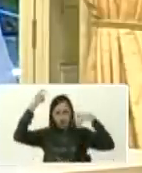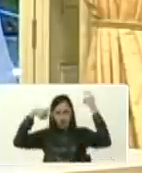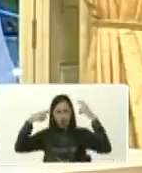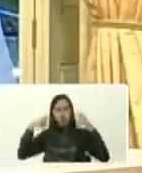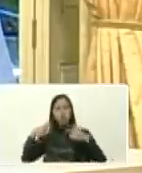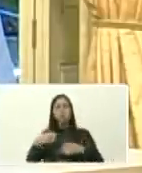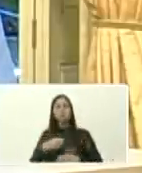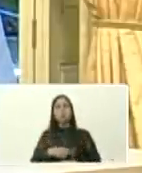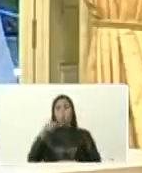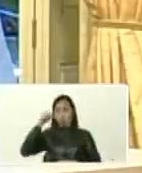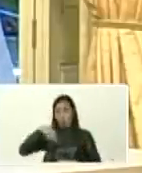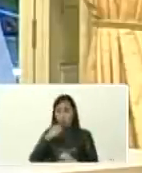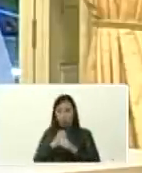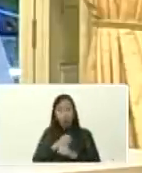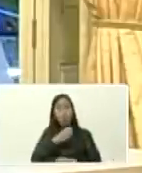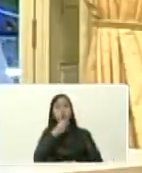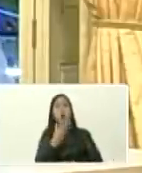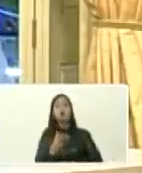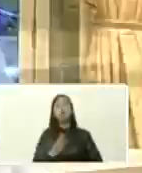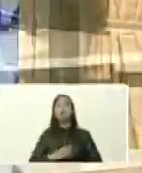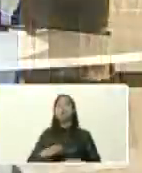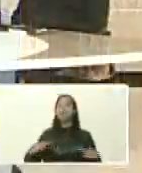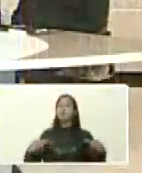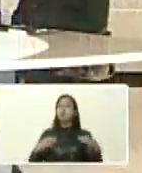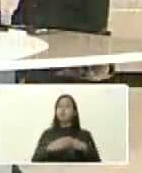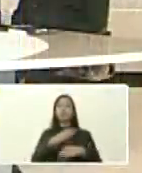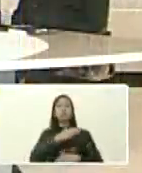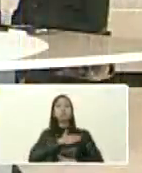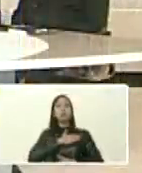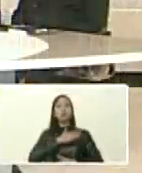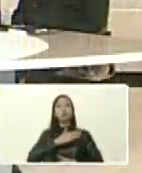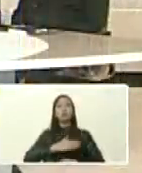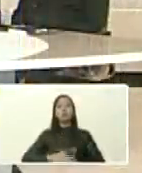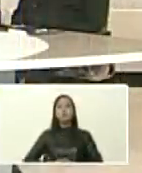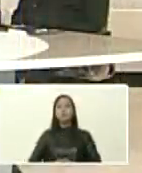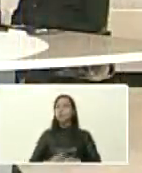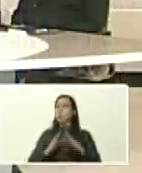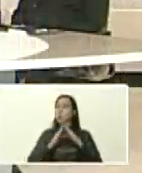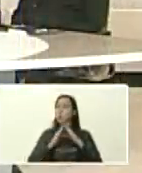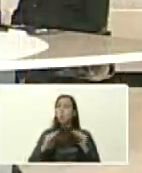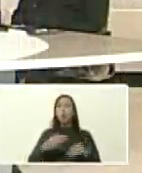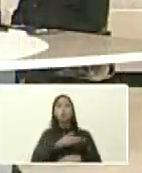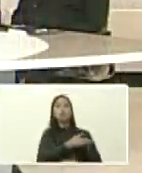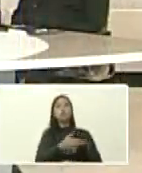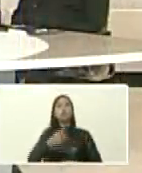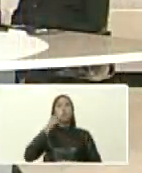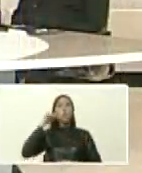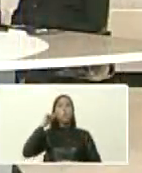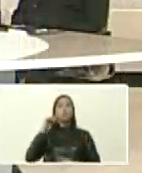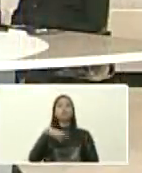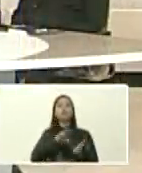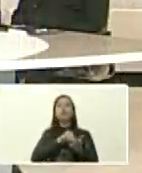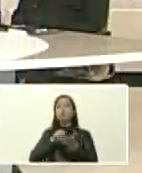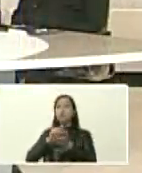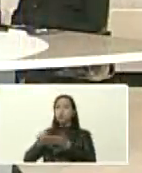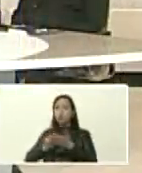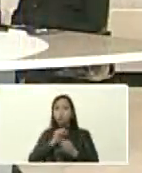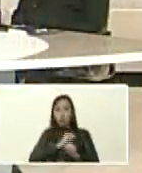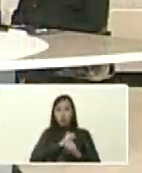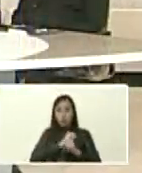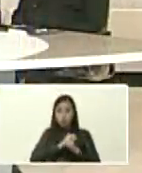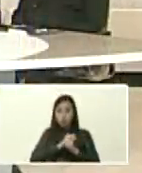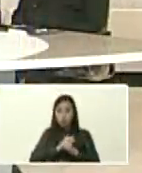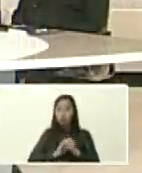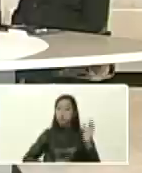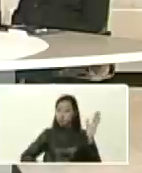Buena jornada de trabajo, equipo de trabajo, todos y todas, tomen nota. Vamos hacia la